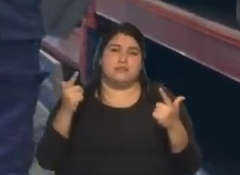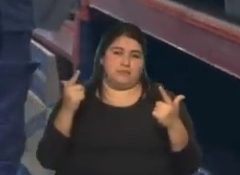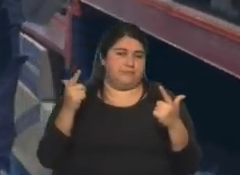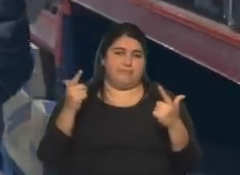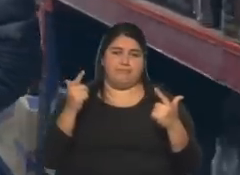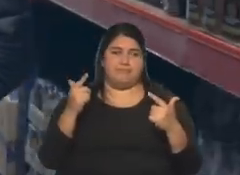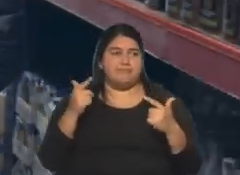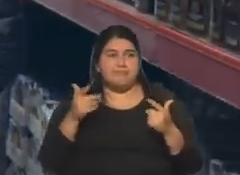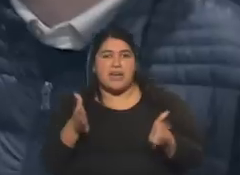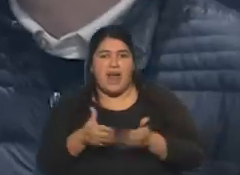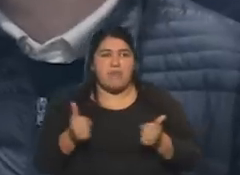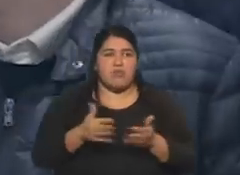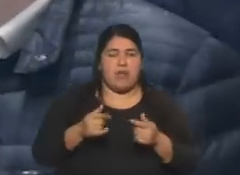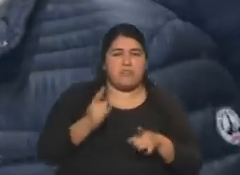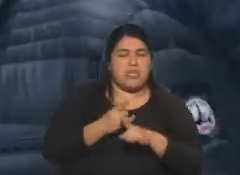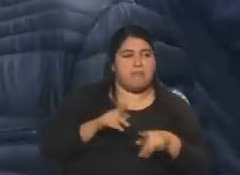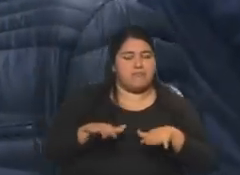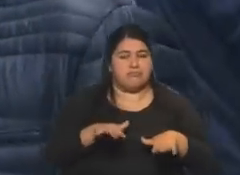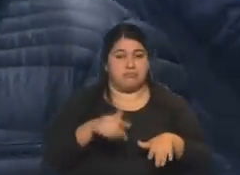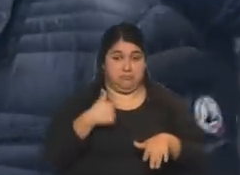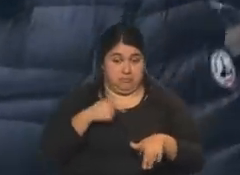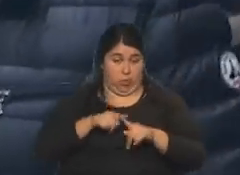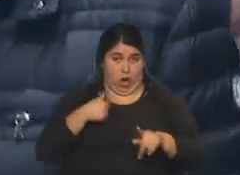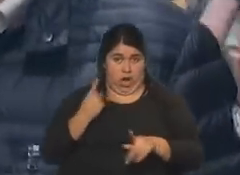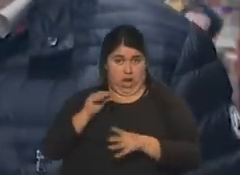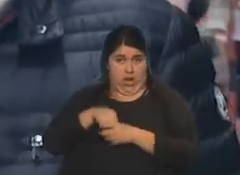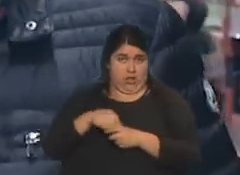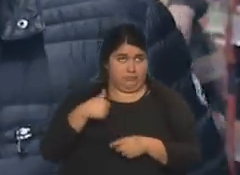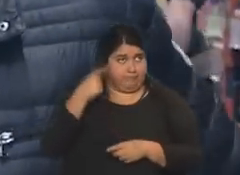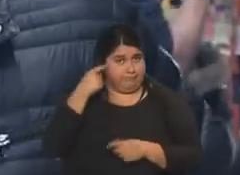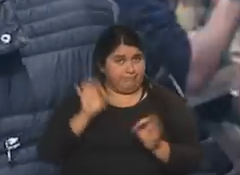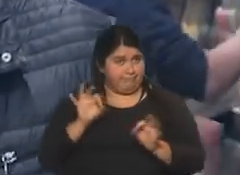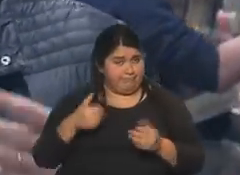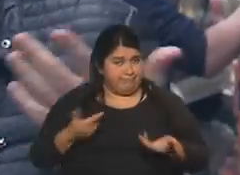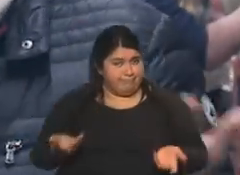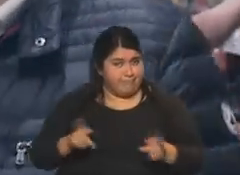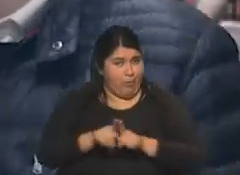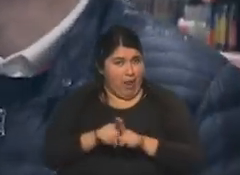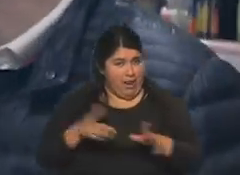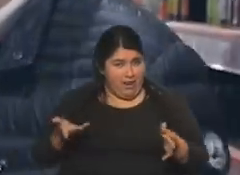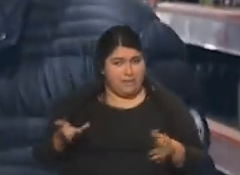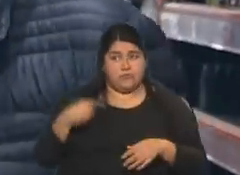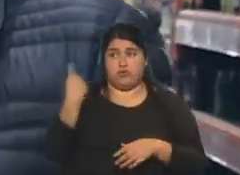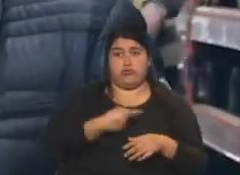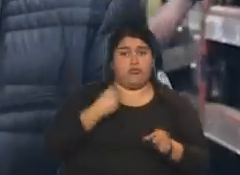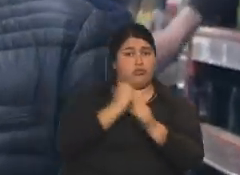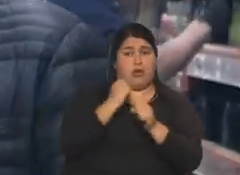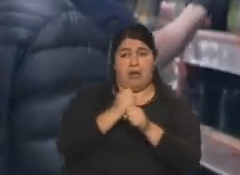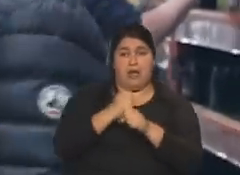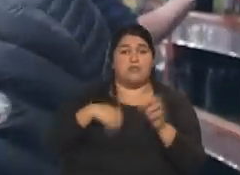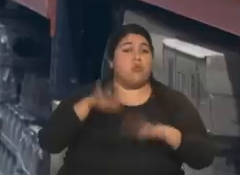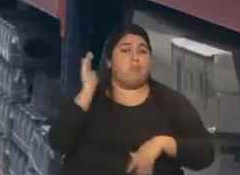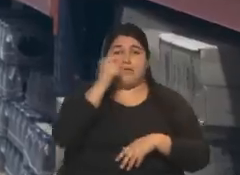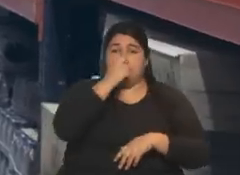plato rápidamente. Me incluyo. Los que estamos acá estamos trabajando para generar